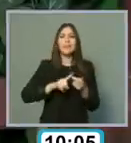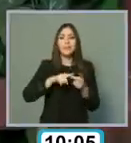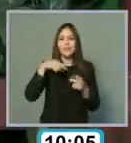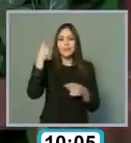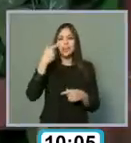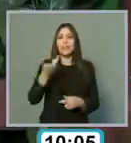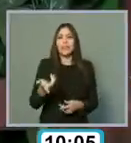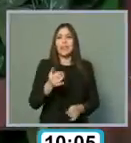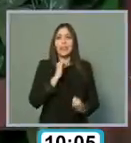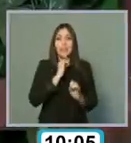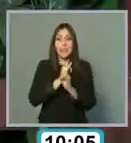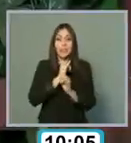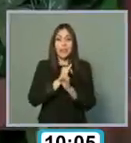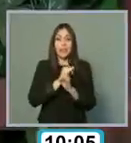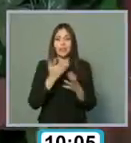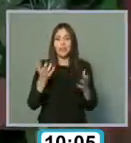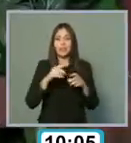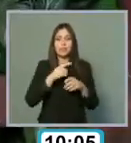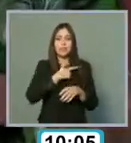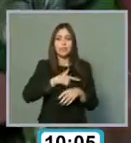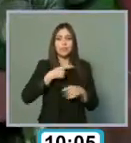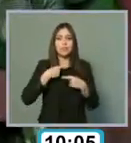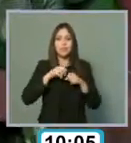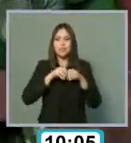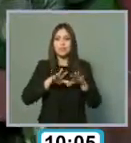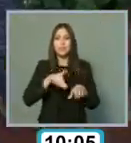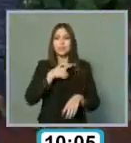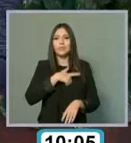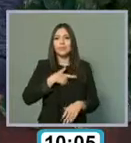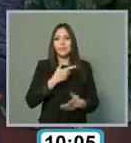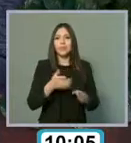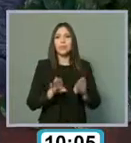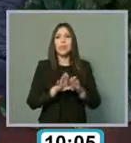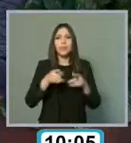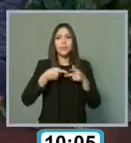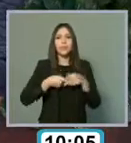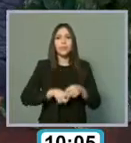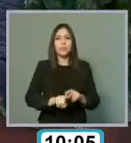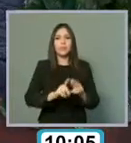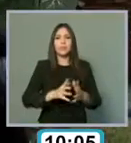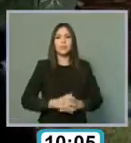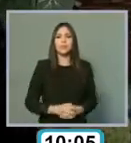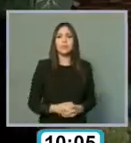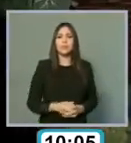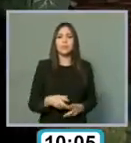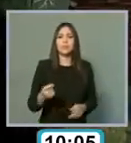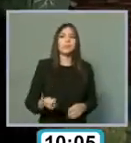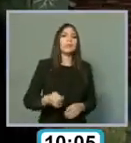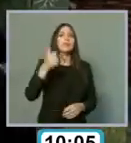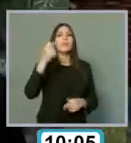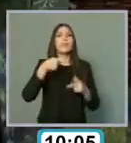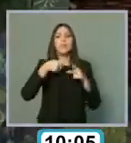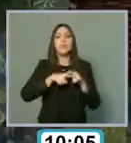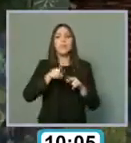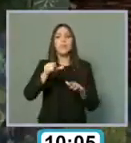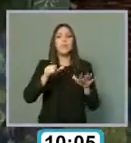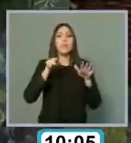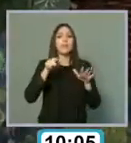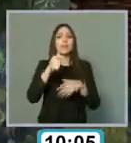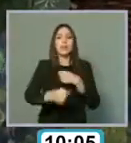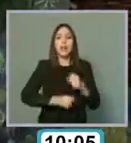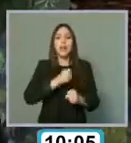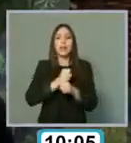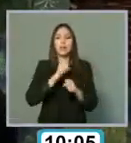qué bárbara, eres un boom. ¿Cómo comenzó todo esto? Pues empezó porque yo a los 17 años subí unos videos a